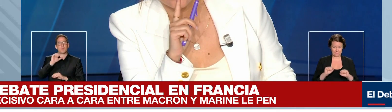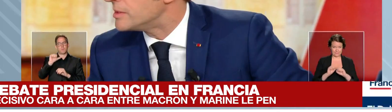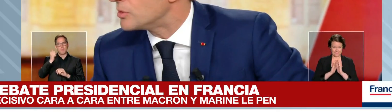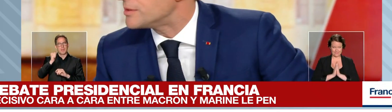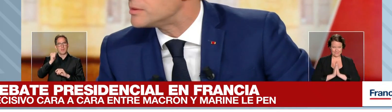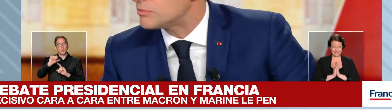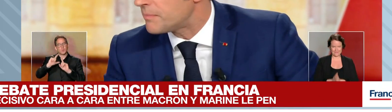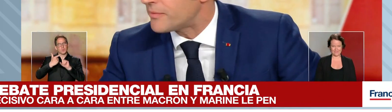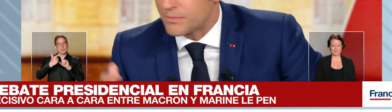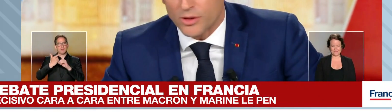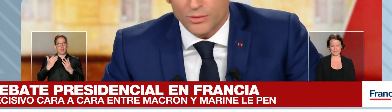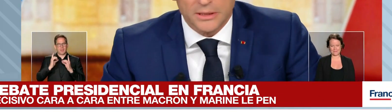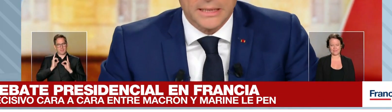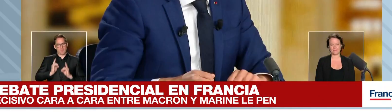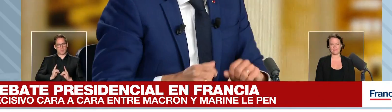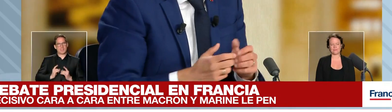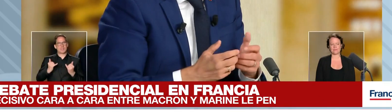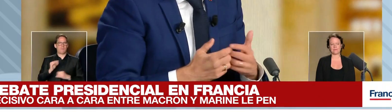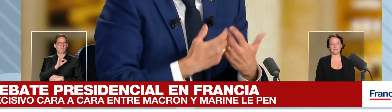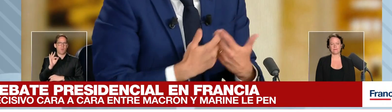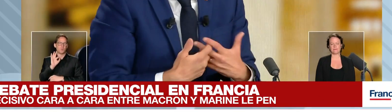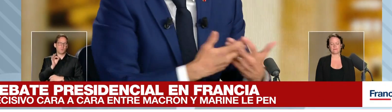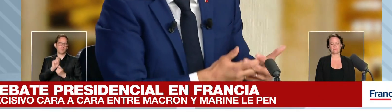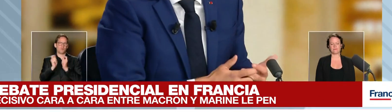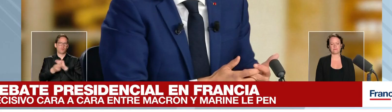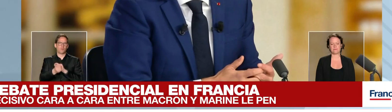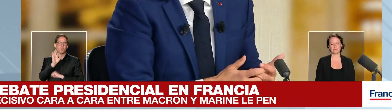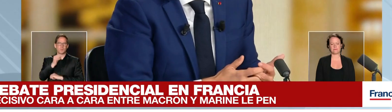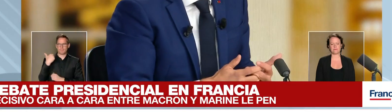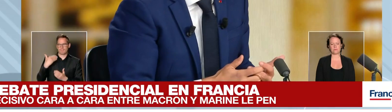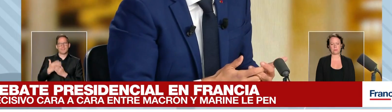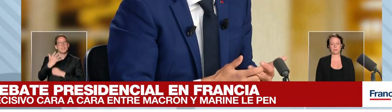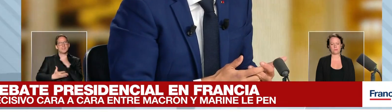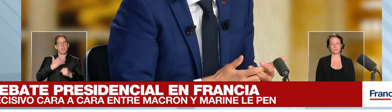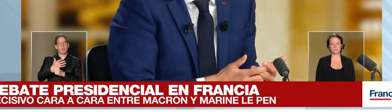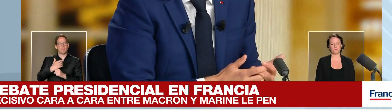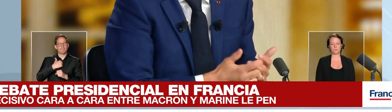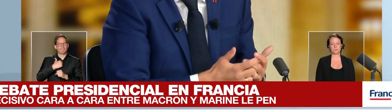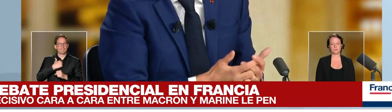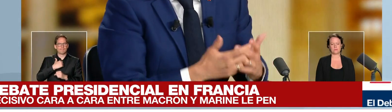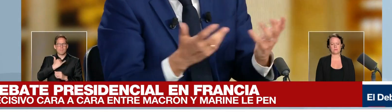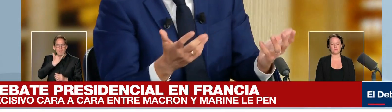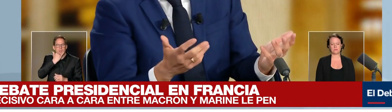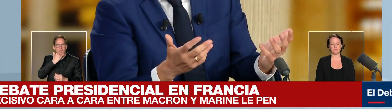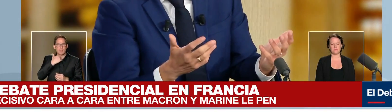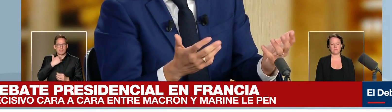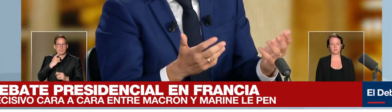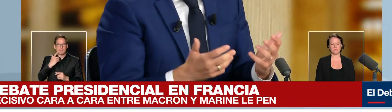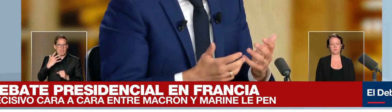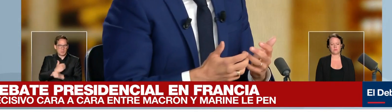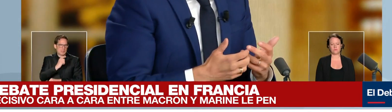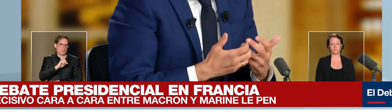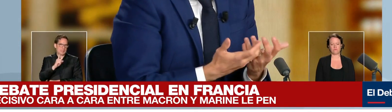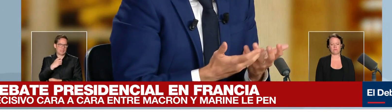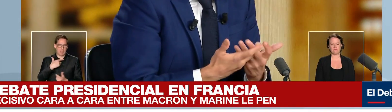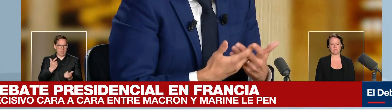es que tenemos que renovar la vida democrática. Usted tiene razón. Yo no pude durante este quinquenio hacer